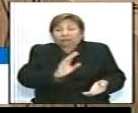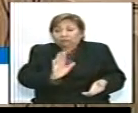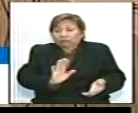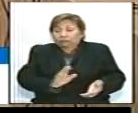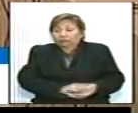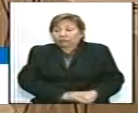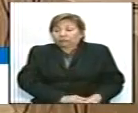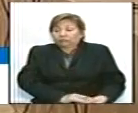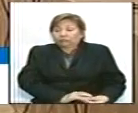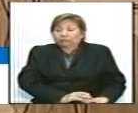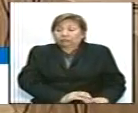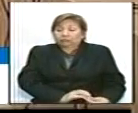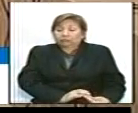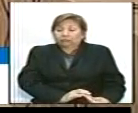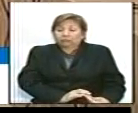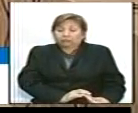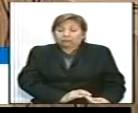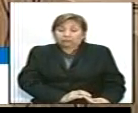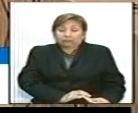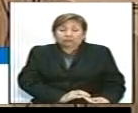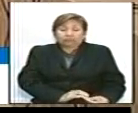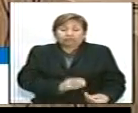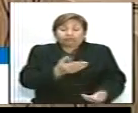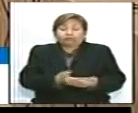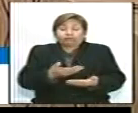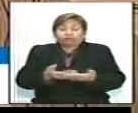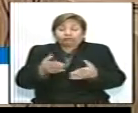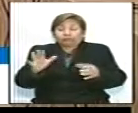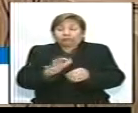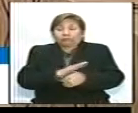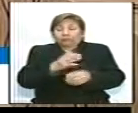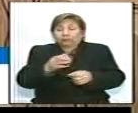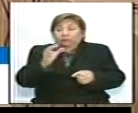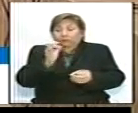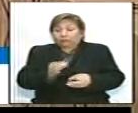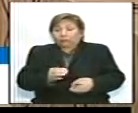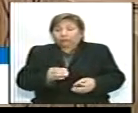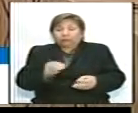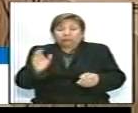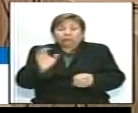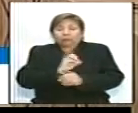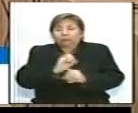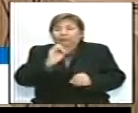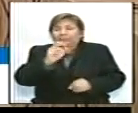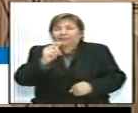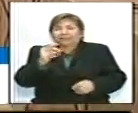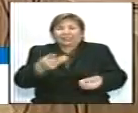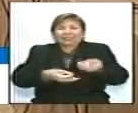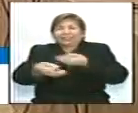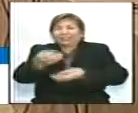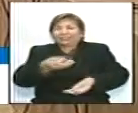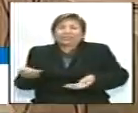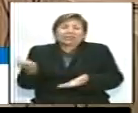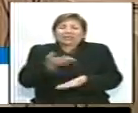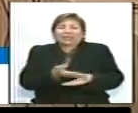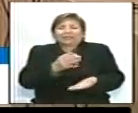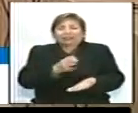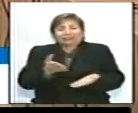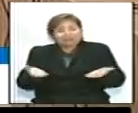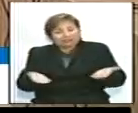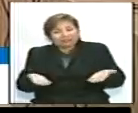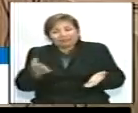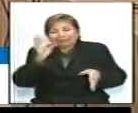temas que requieran de recursos concretos, tangibles, son intangibles. Entonces, ahí nos